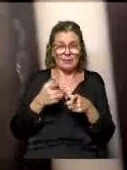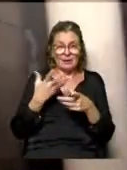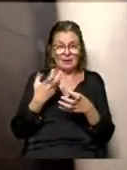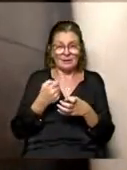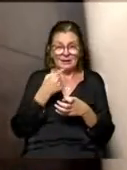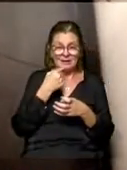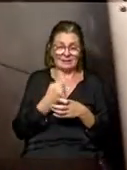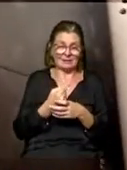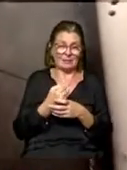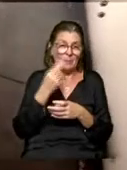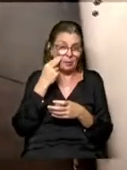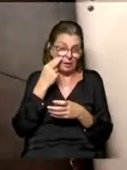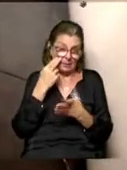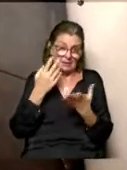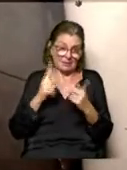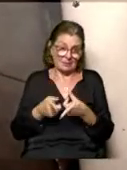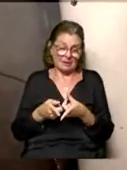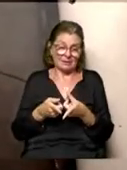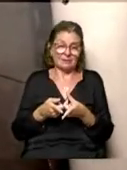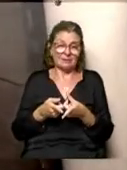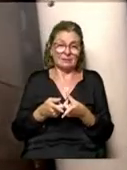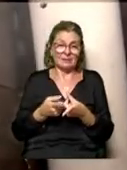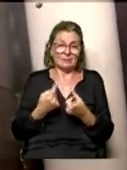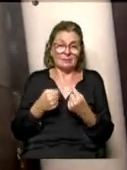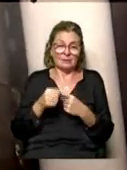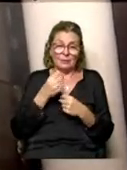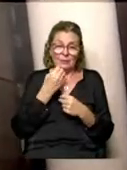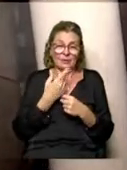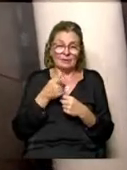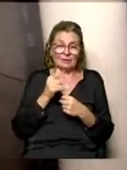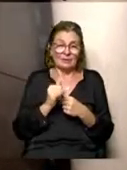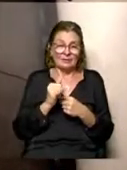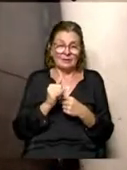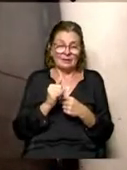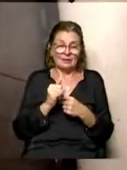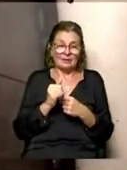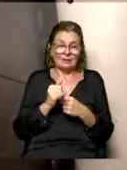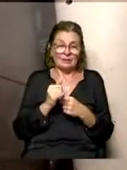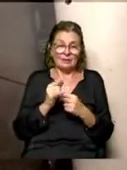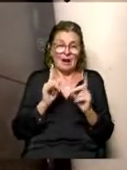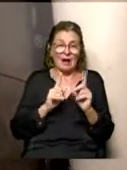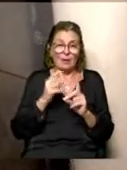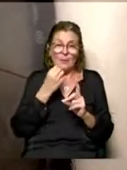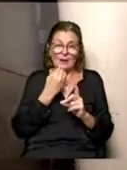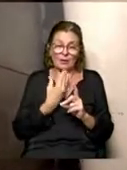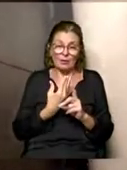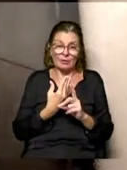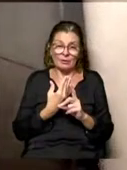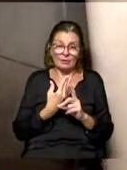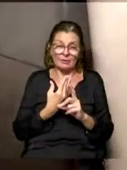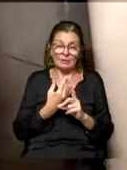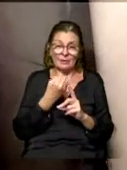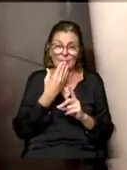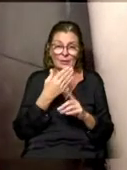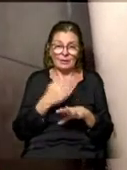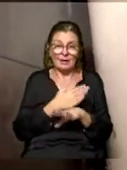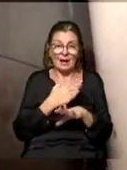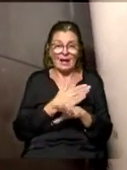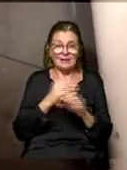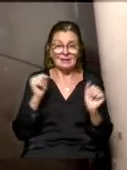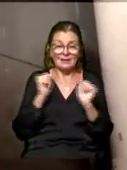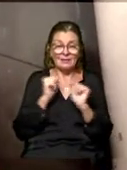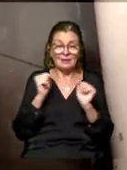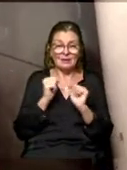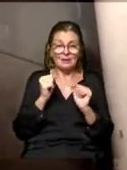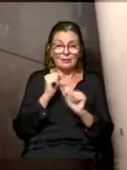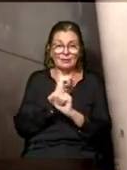mucho. Pero bueno, digo, si bien es una mejora, estaría bueno fuera antes de invierno, pero no